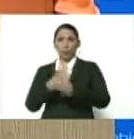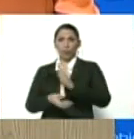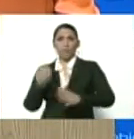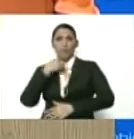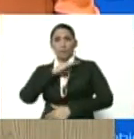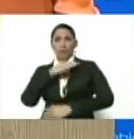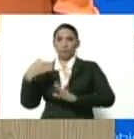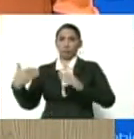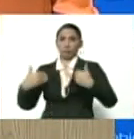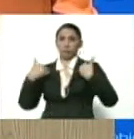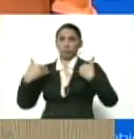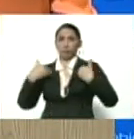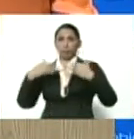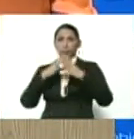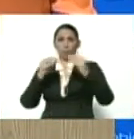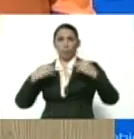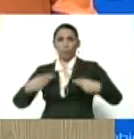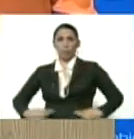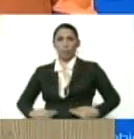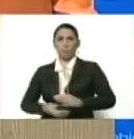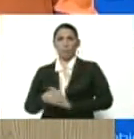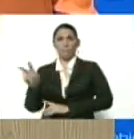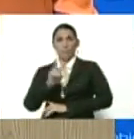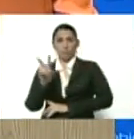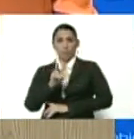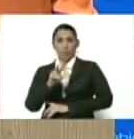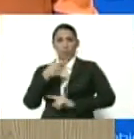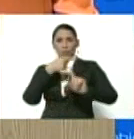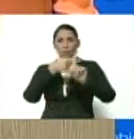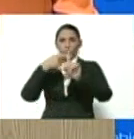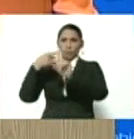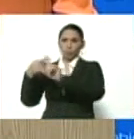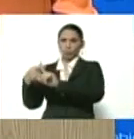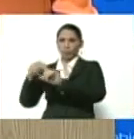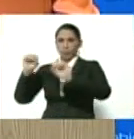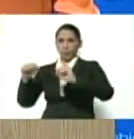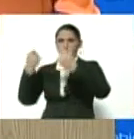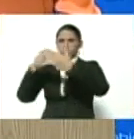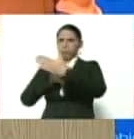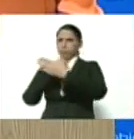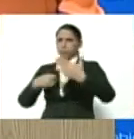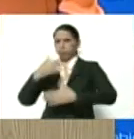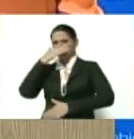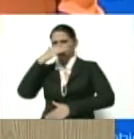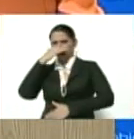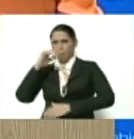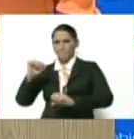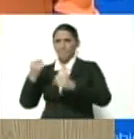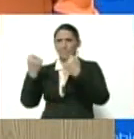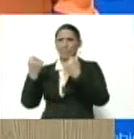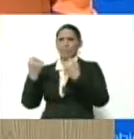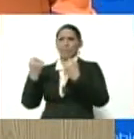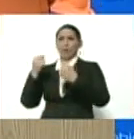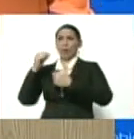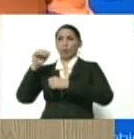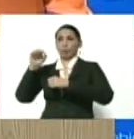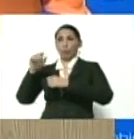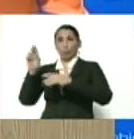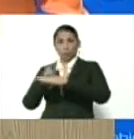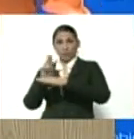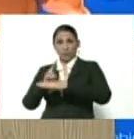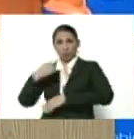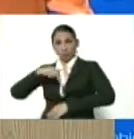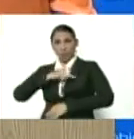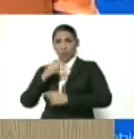que afecta a toda la humanidad, a Venezuela se le suma el bloqueo criminal que impide la utilización de nuestros